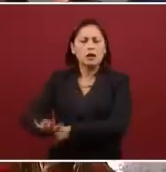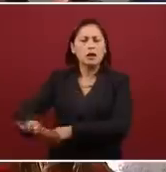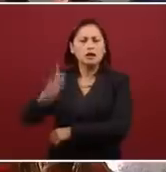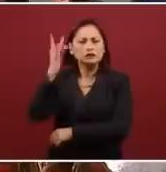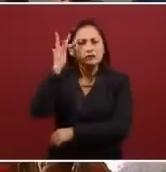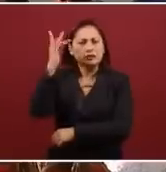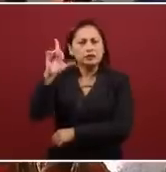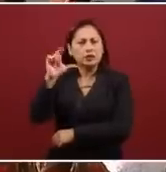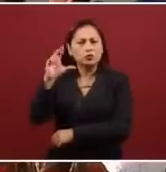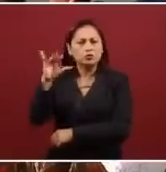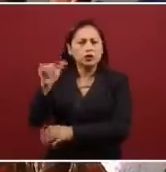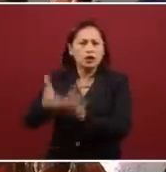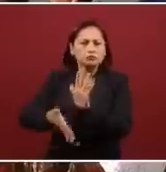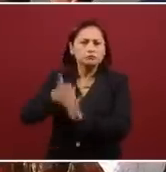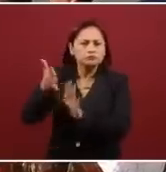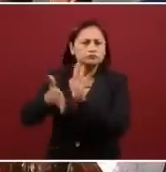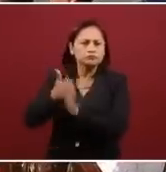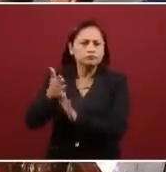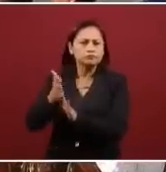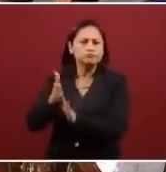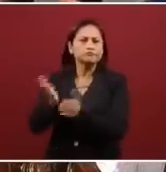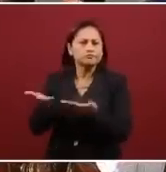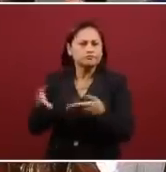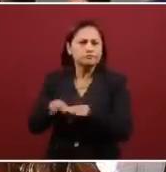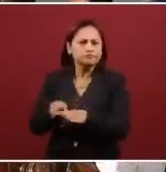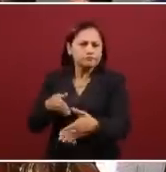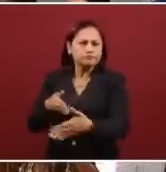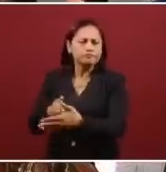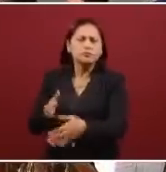tiene 50 años operando.